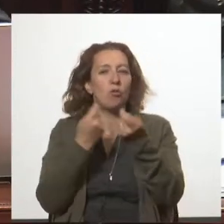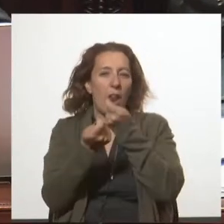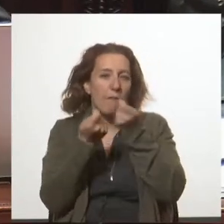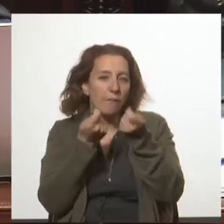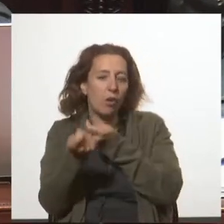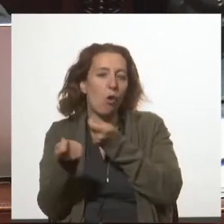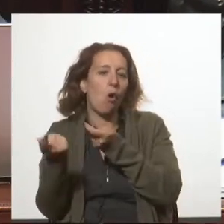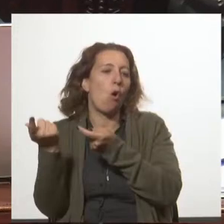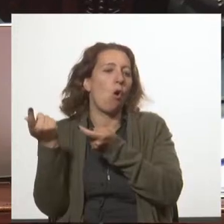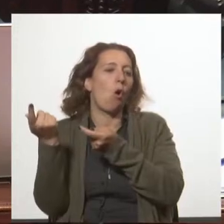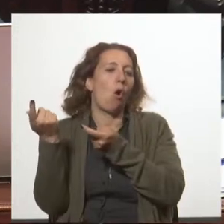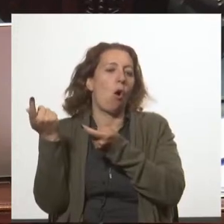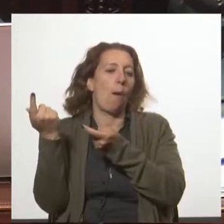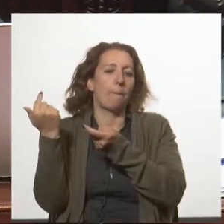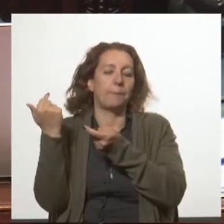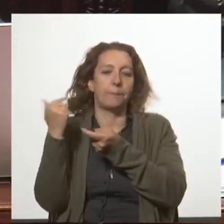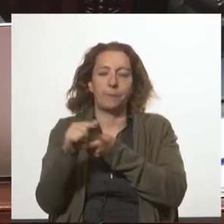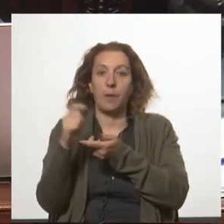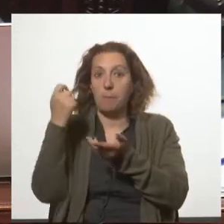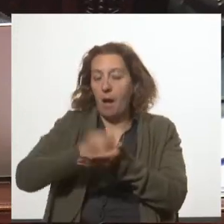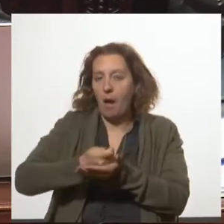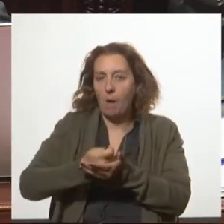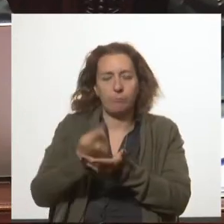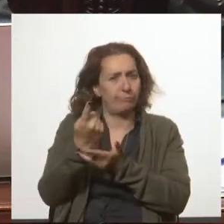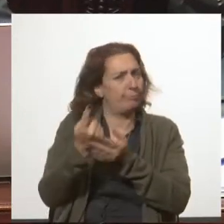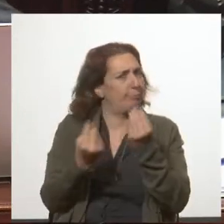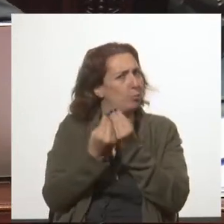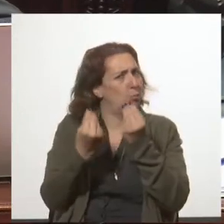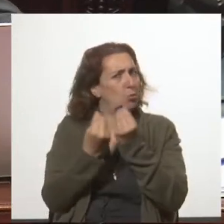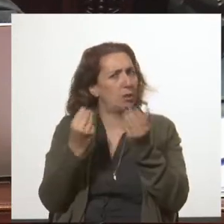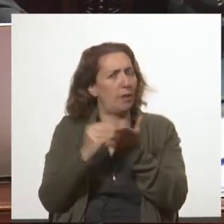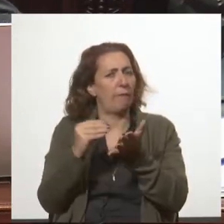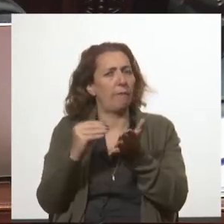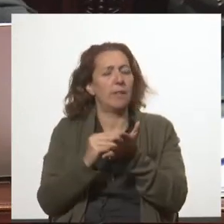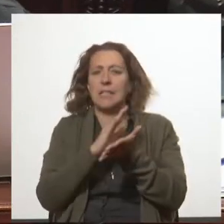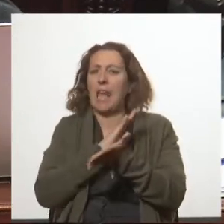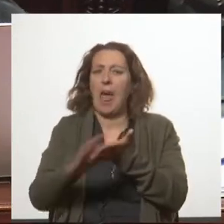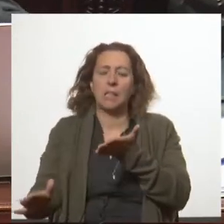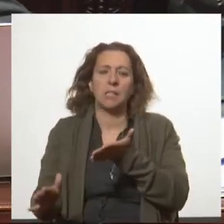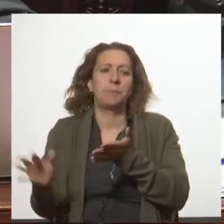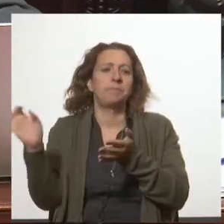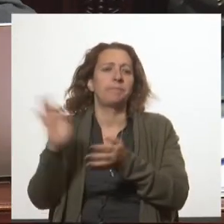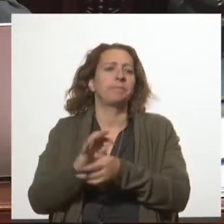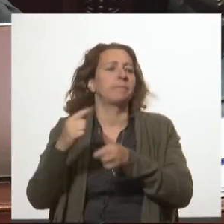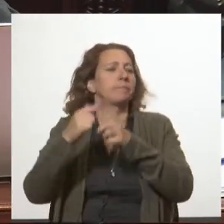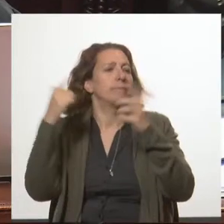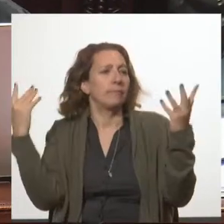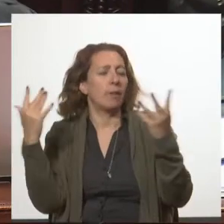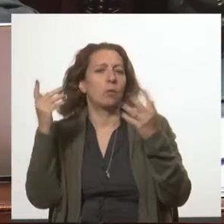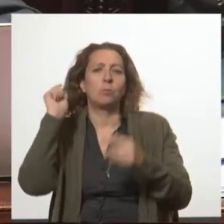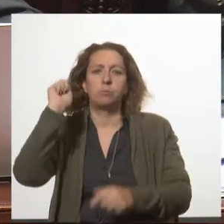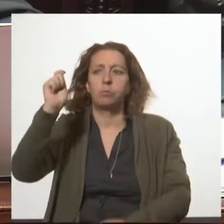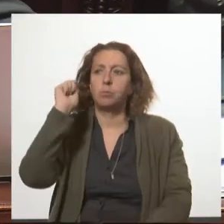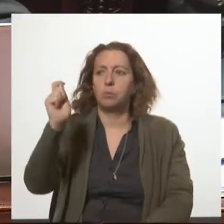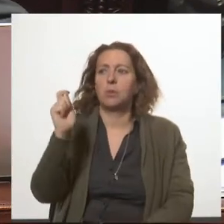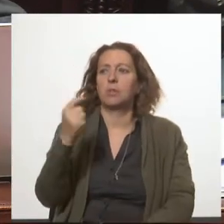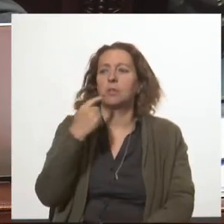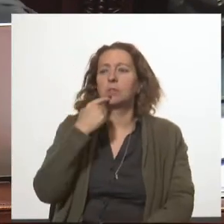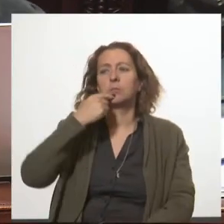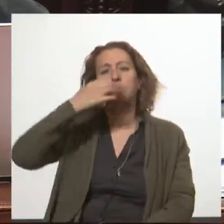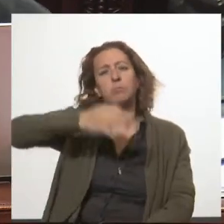cuando muchas veces se dio en forma gratuita o se trataba de eventos o ceremonias públicas la rendición de cuentas del